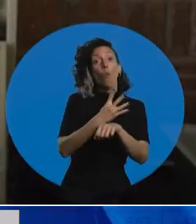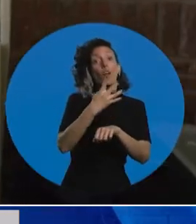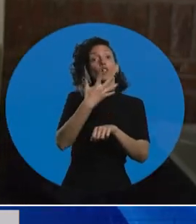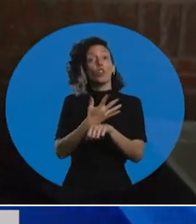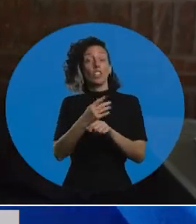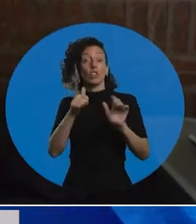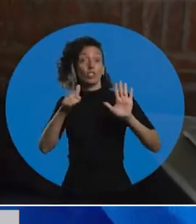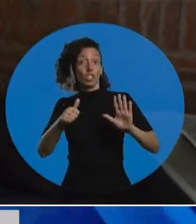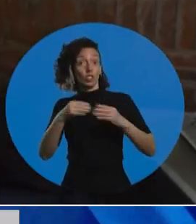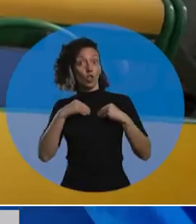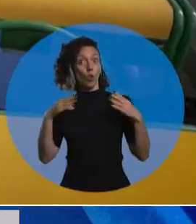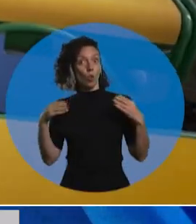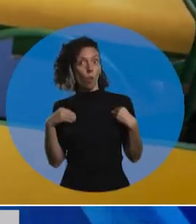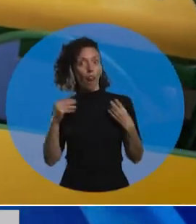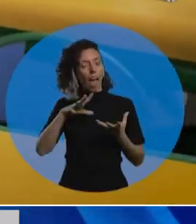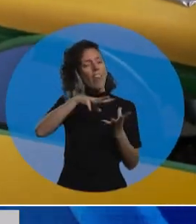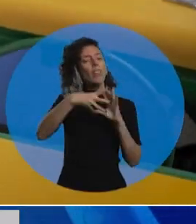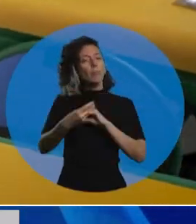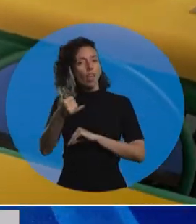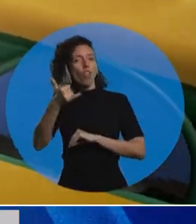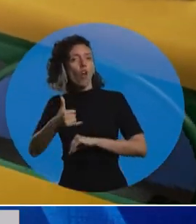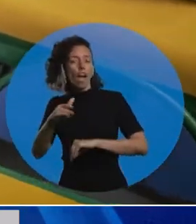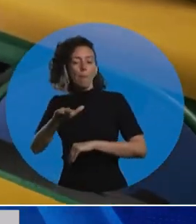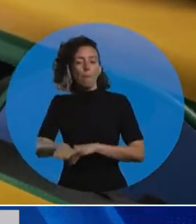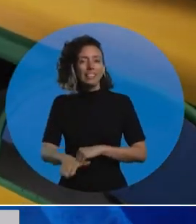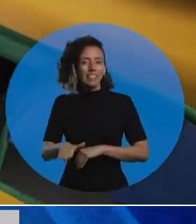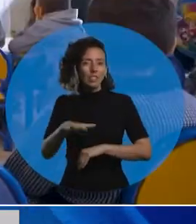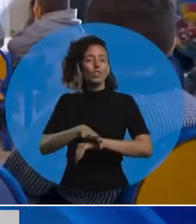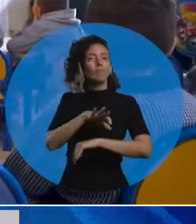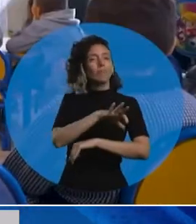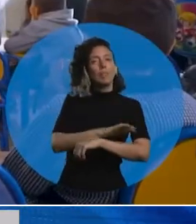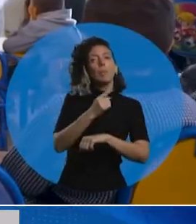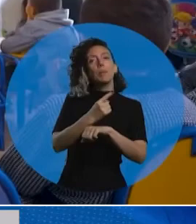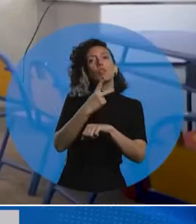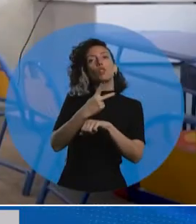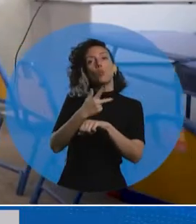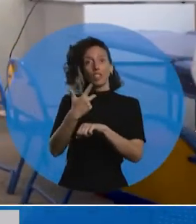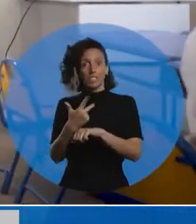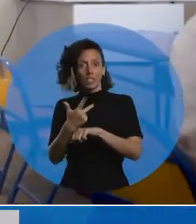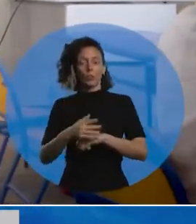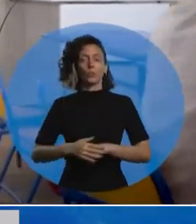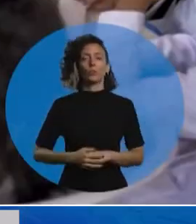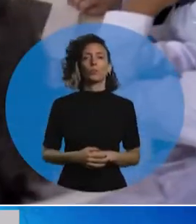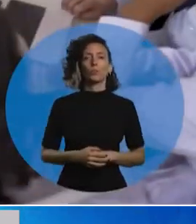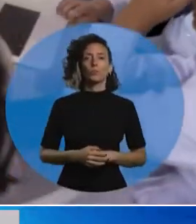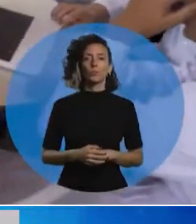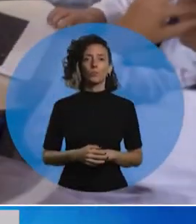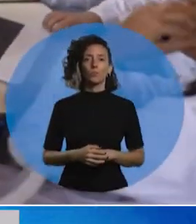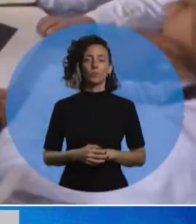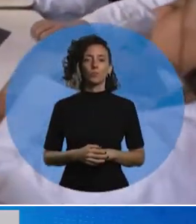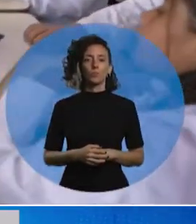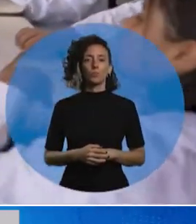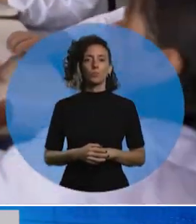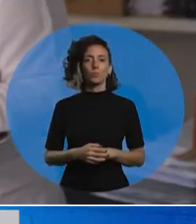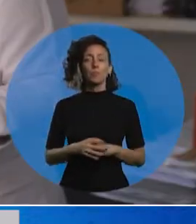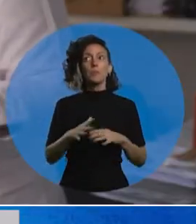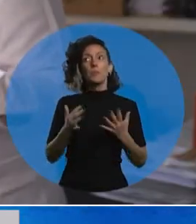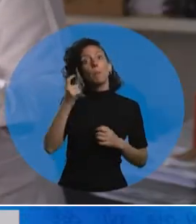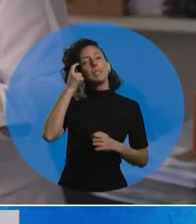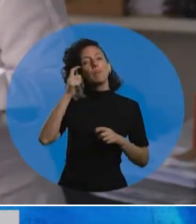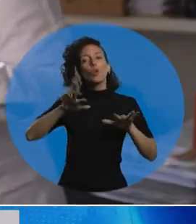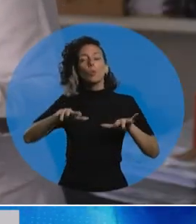Empezamos con un módulo que... Bueno, a mí me parece que es bien claro cuando lo contamos, se